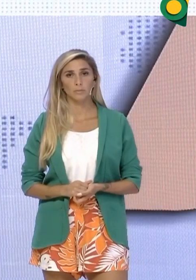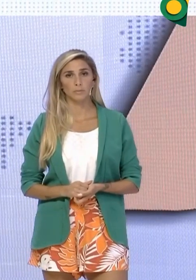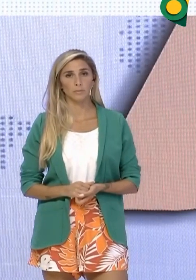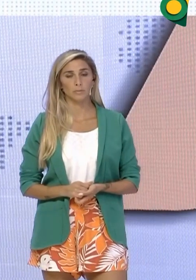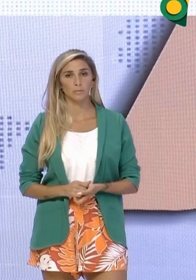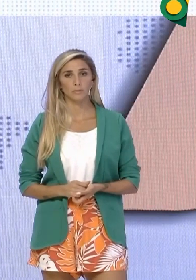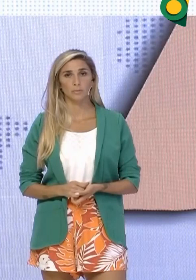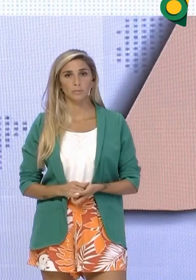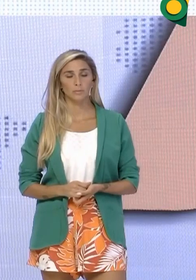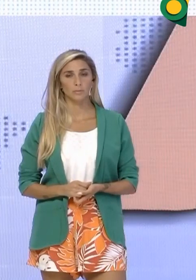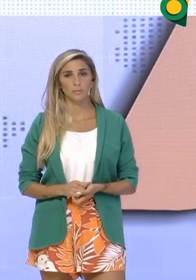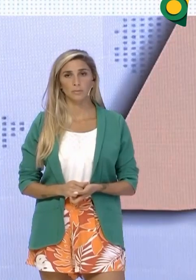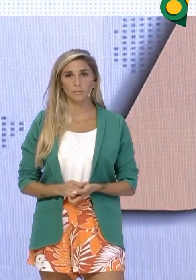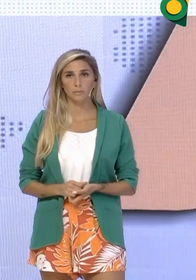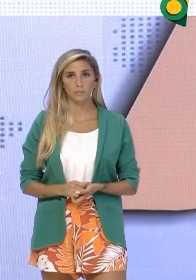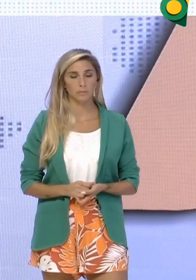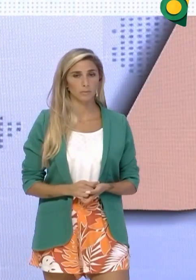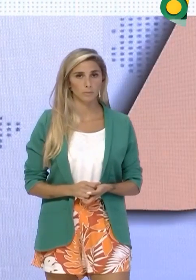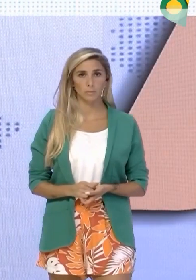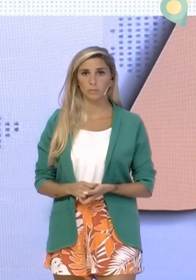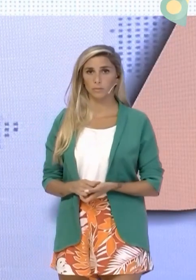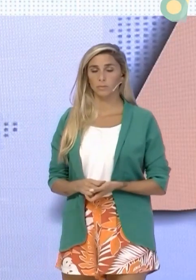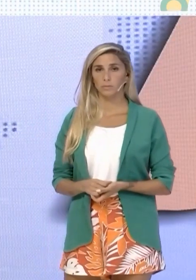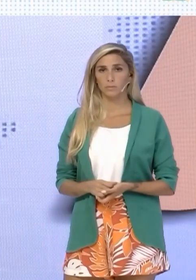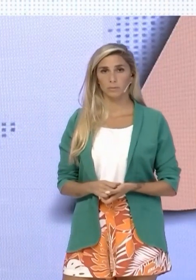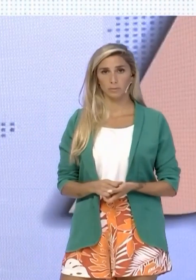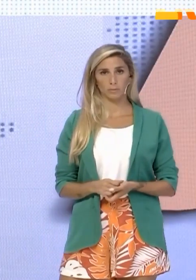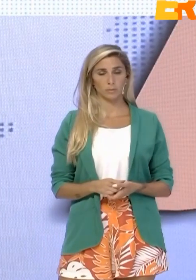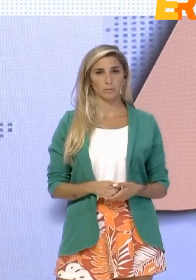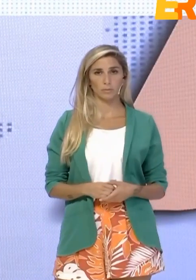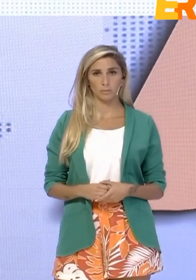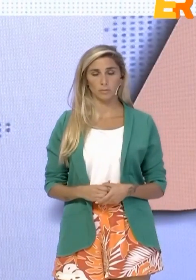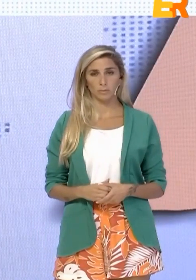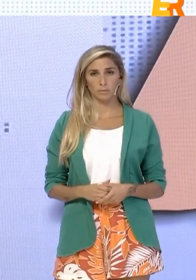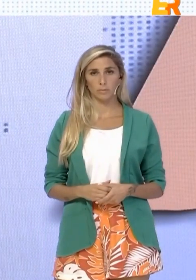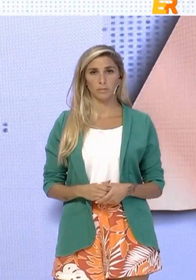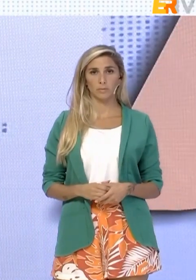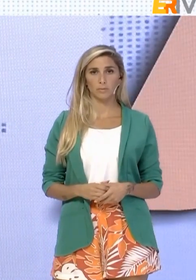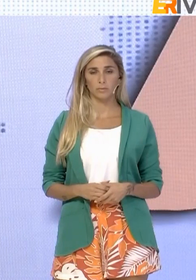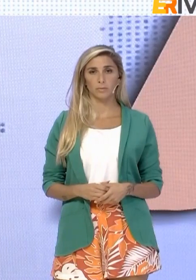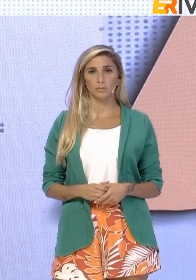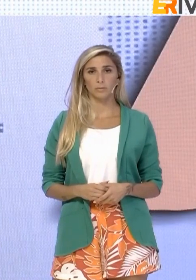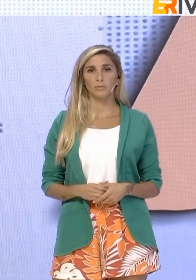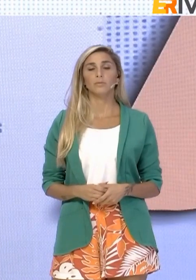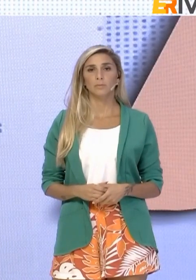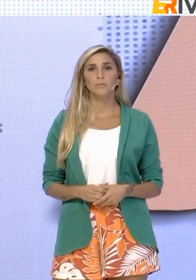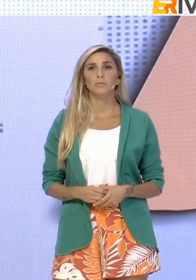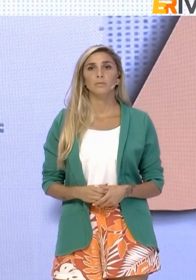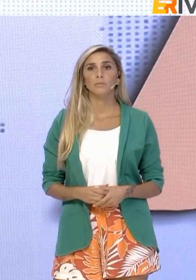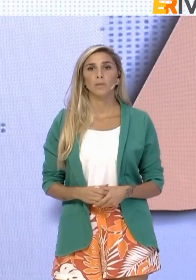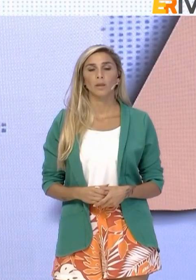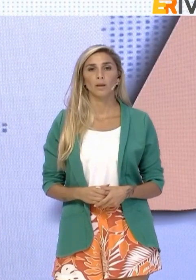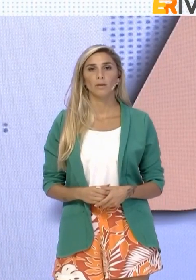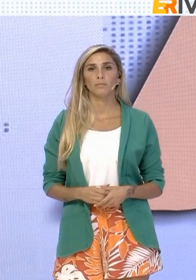repasar la cotidianeidad de una persona y si nos ponemos a detenernos un poquito en el día a día, lo que